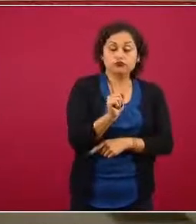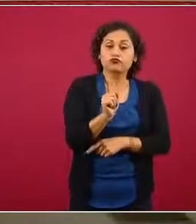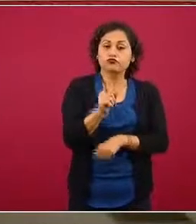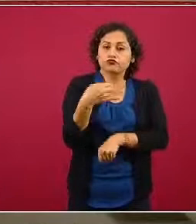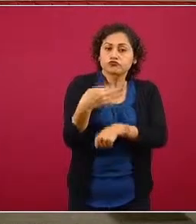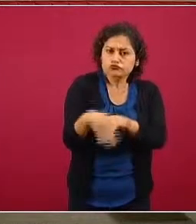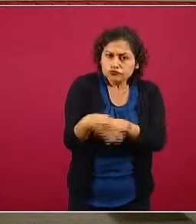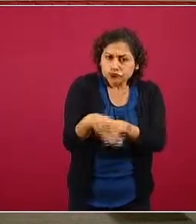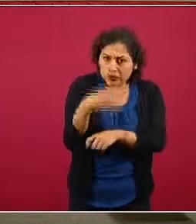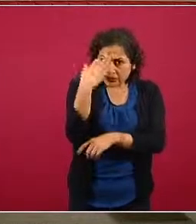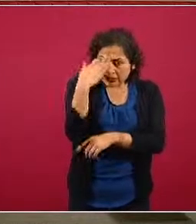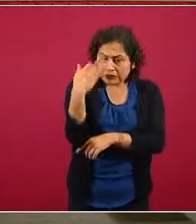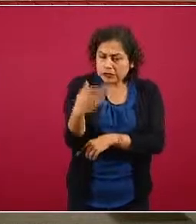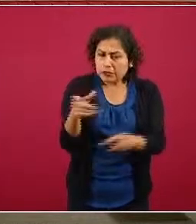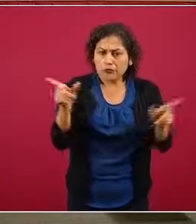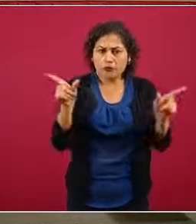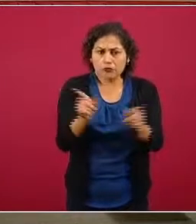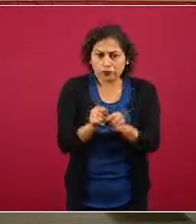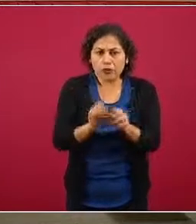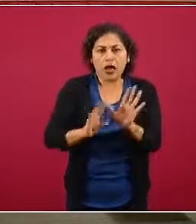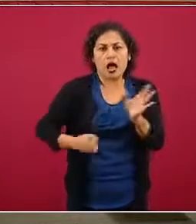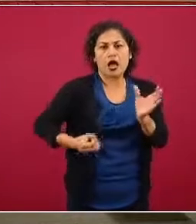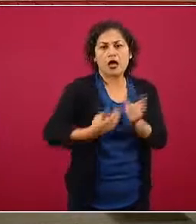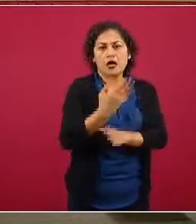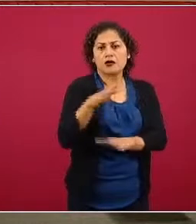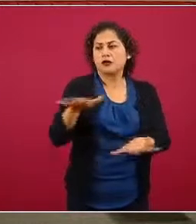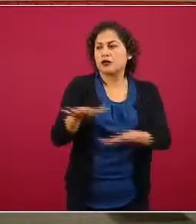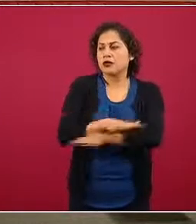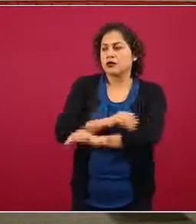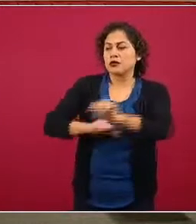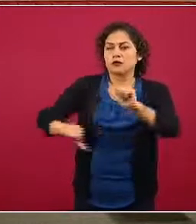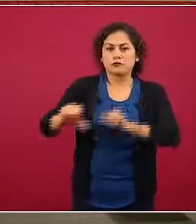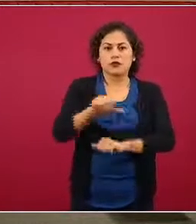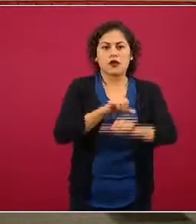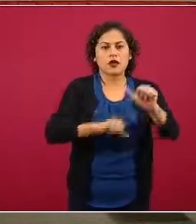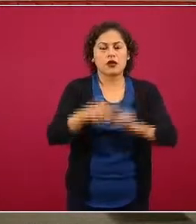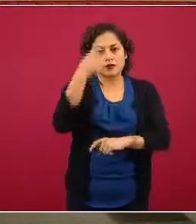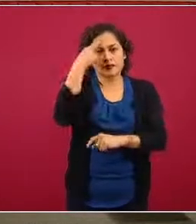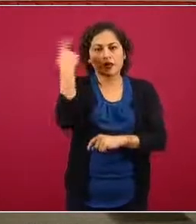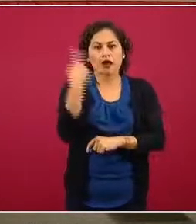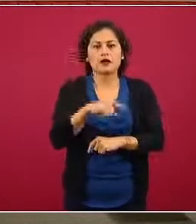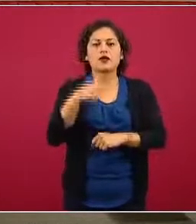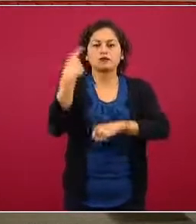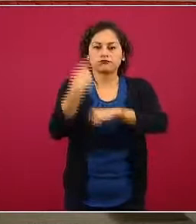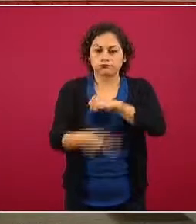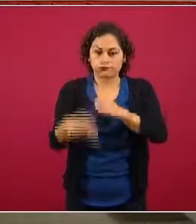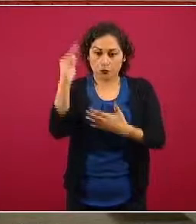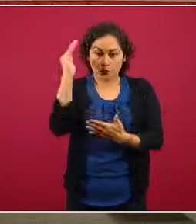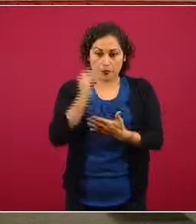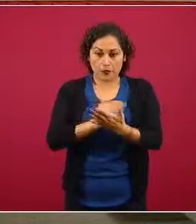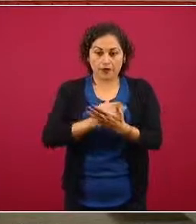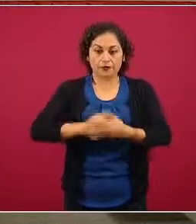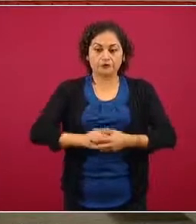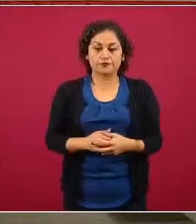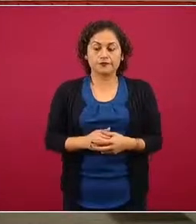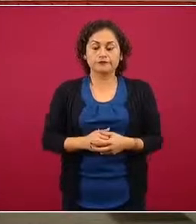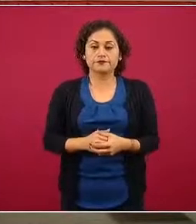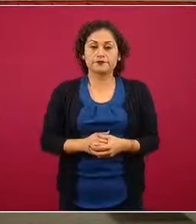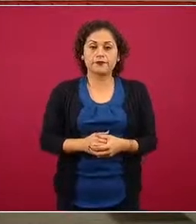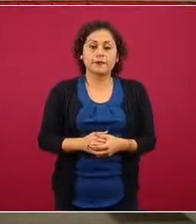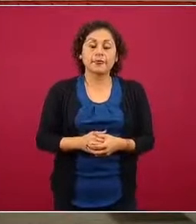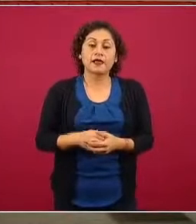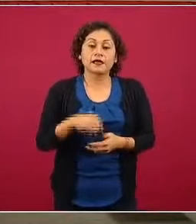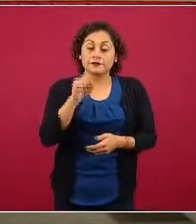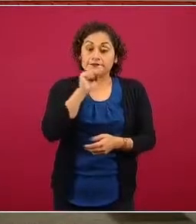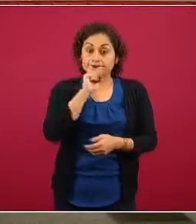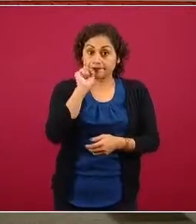salimos y reducimos nuestro riesgo. Y finalmente, el